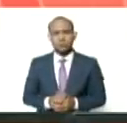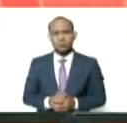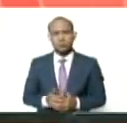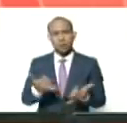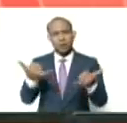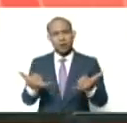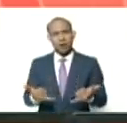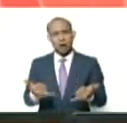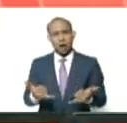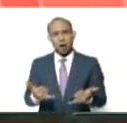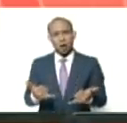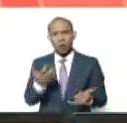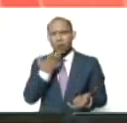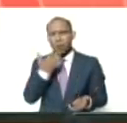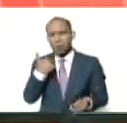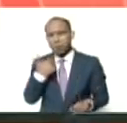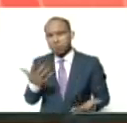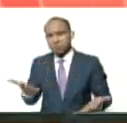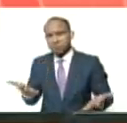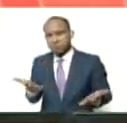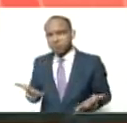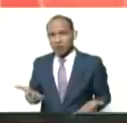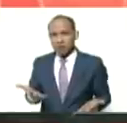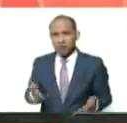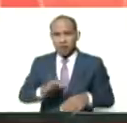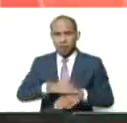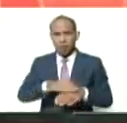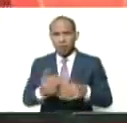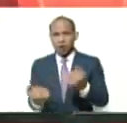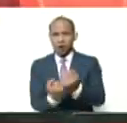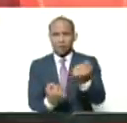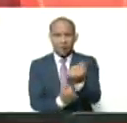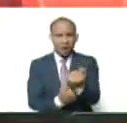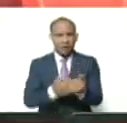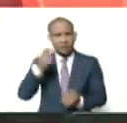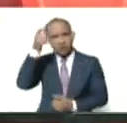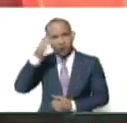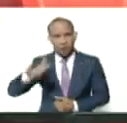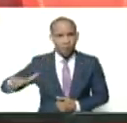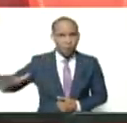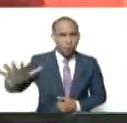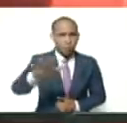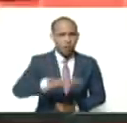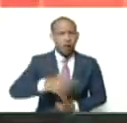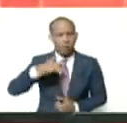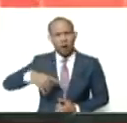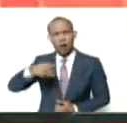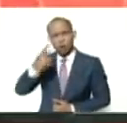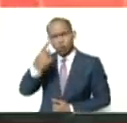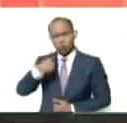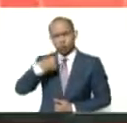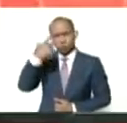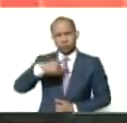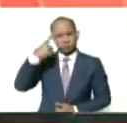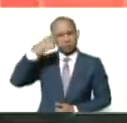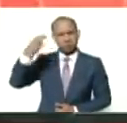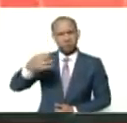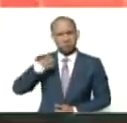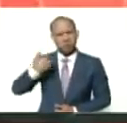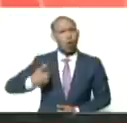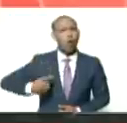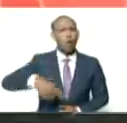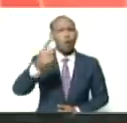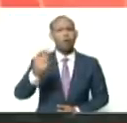Ahora, cuando le toca a uno, porque las bases, el pueblo y uno mismo está convencido de que debe ir a un